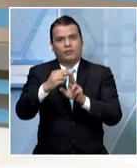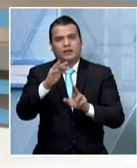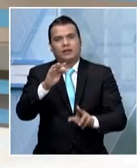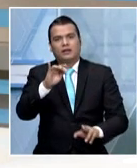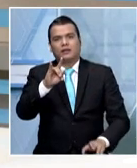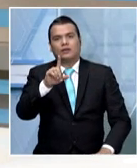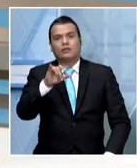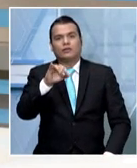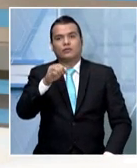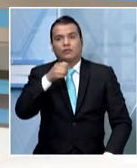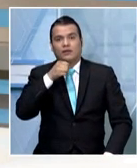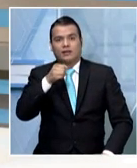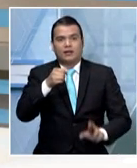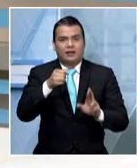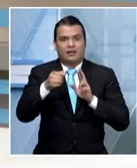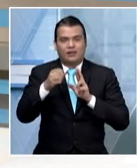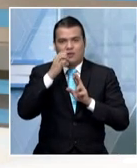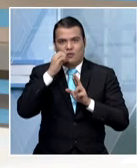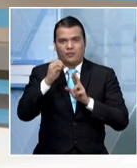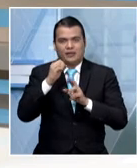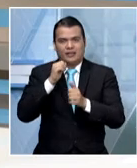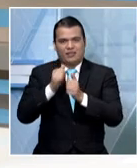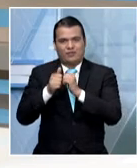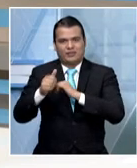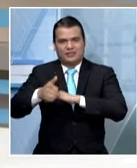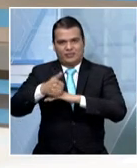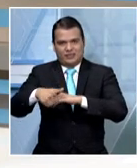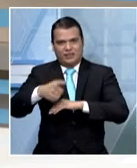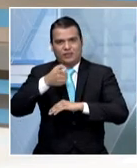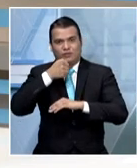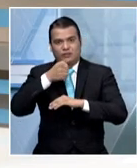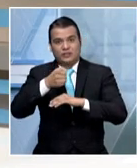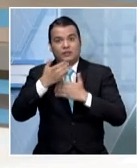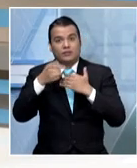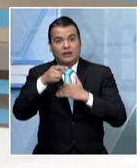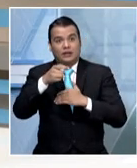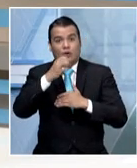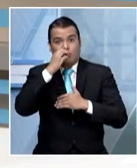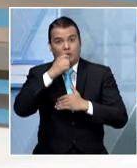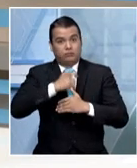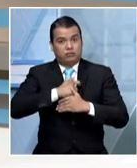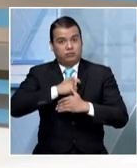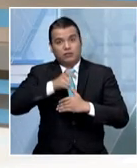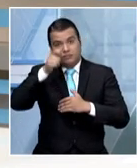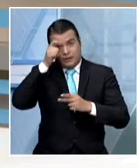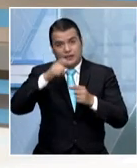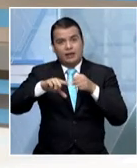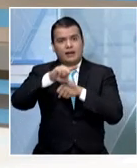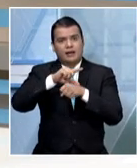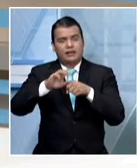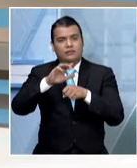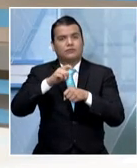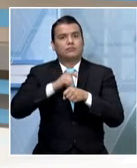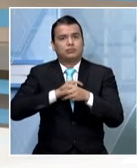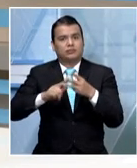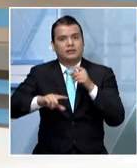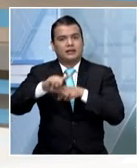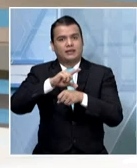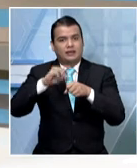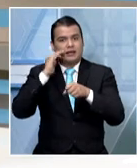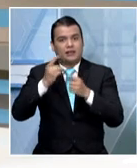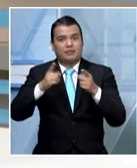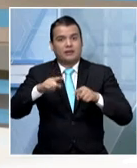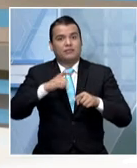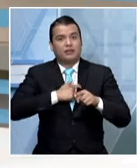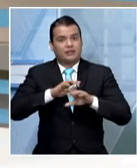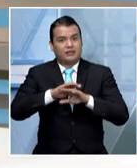editor deportivo Carlos Plaza. Don Tulio no solamente subió a la América, sino que ha conseguido títulos de liga y también de la liga femenina. Hasta